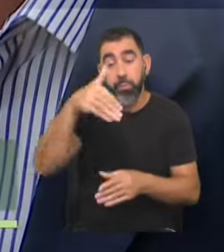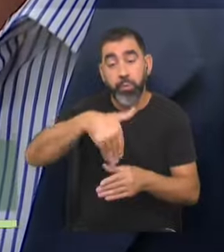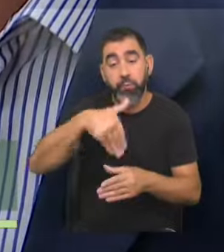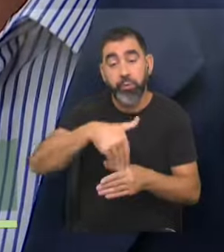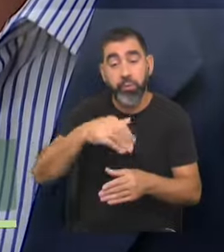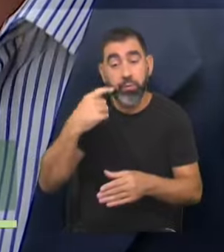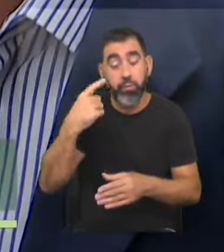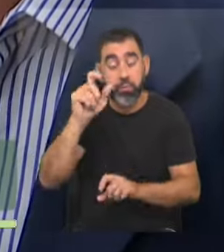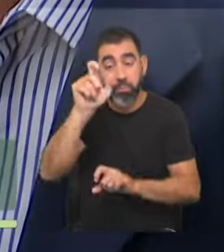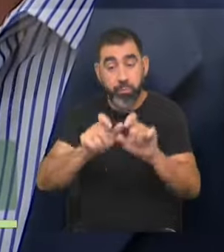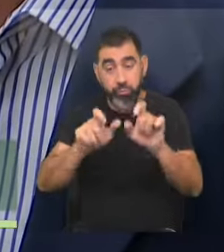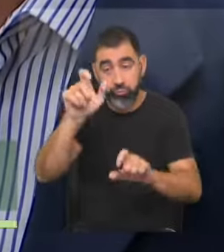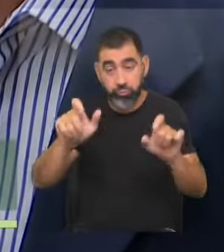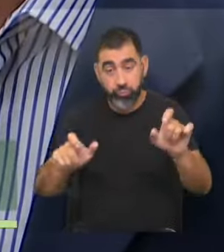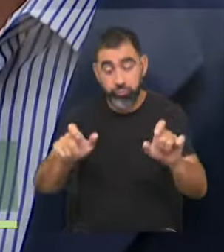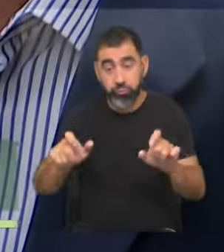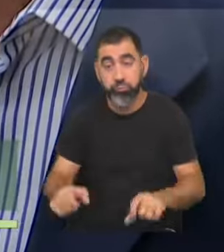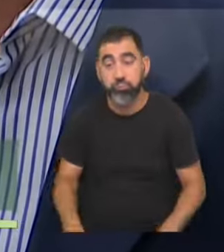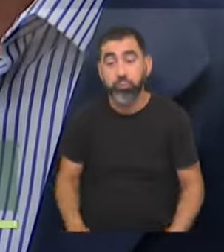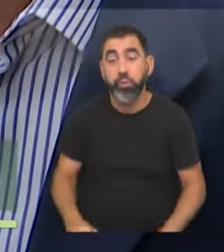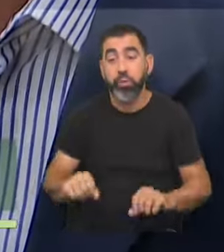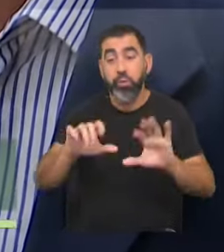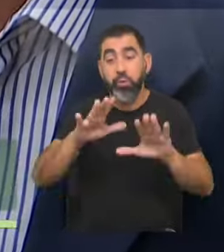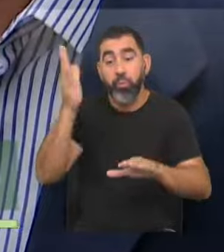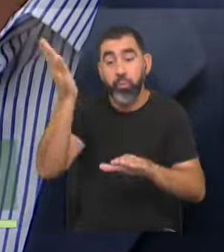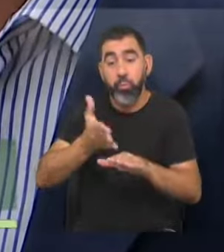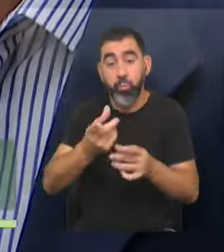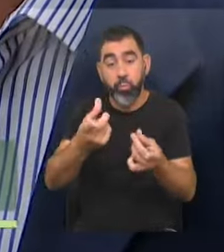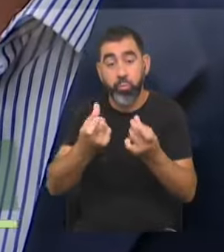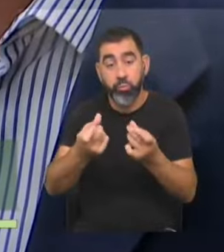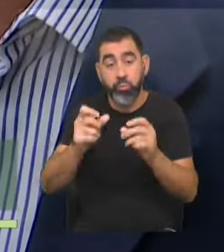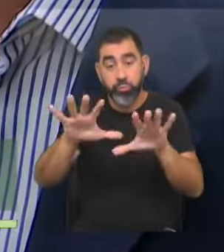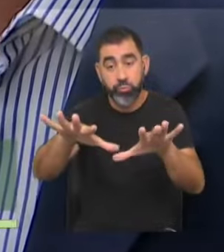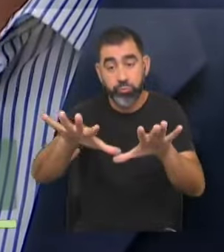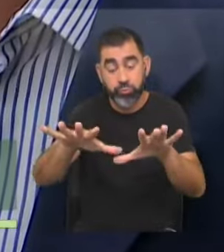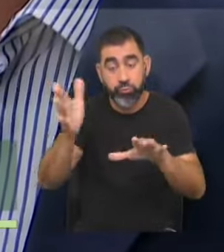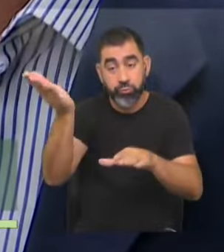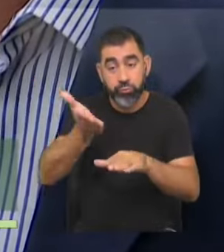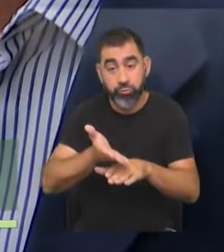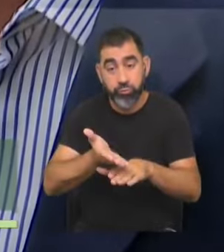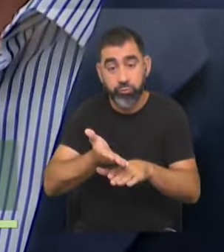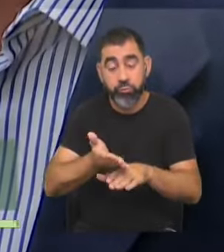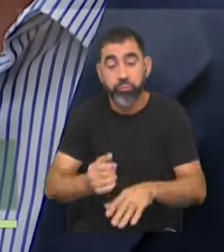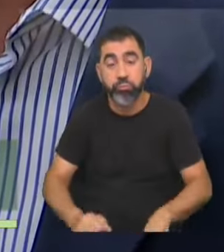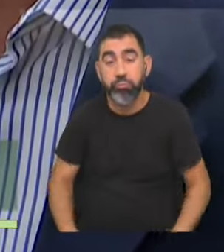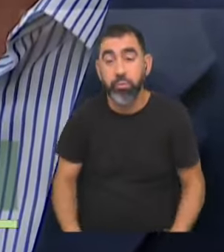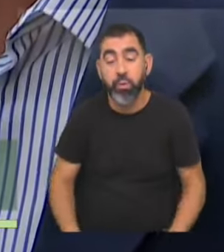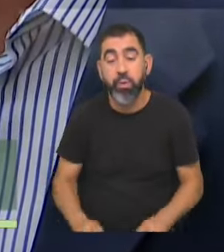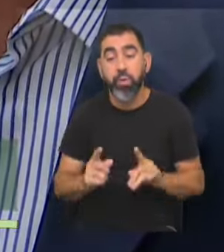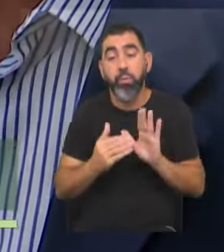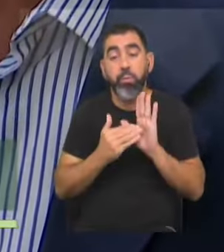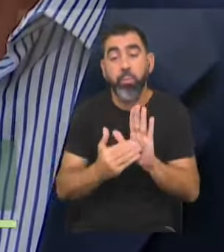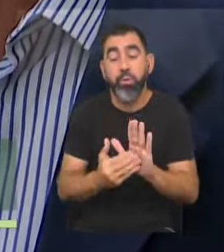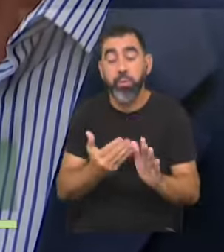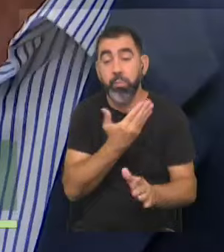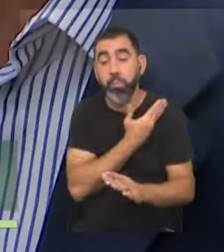iniciativa popular que tienen que reunir el 10% la firma del 10% de los habilitados para votar deben ser presentadas ante la